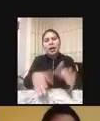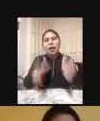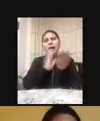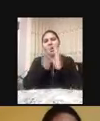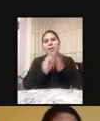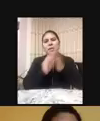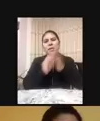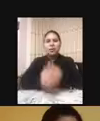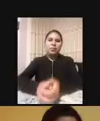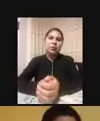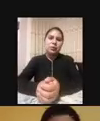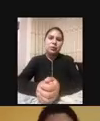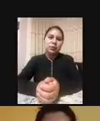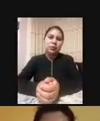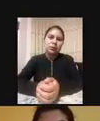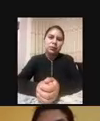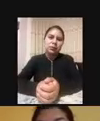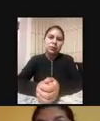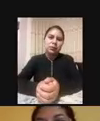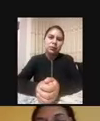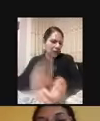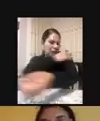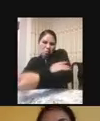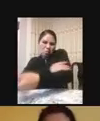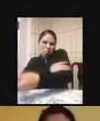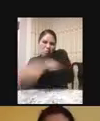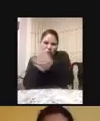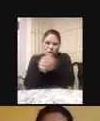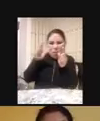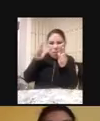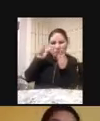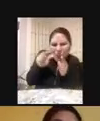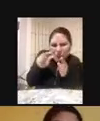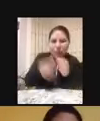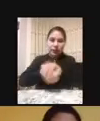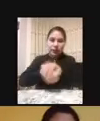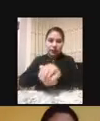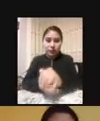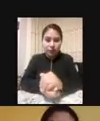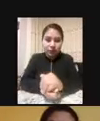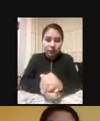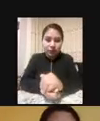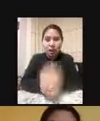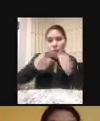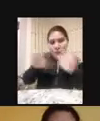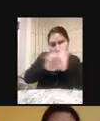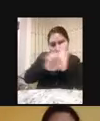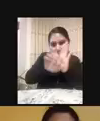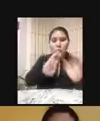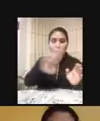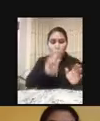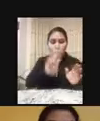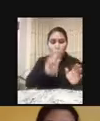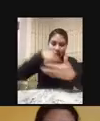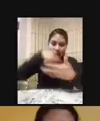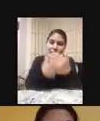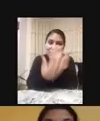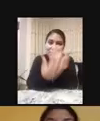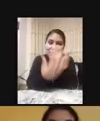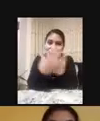más que todo al trabajo de músculos más pequeñitos. Por ejemplo, usar las manitos para el trabajo